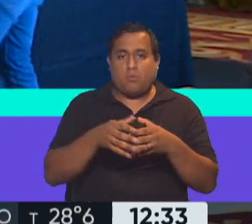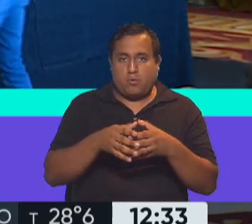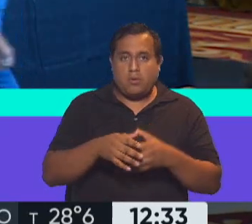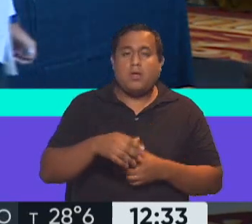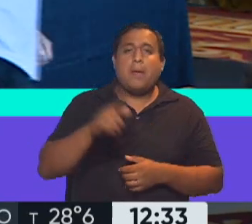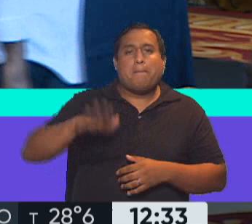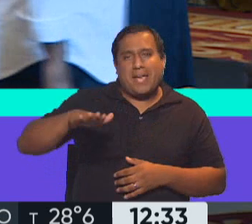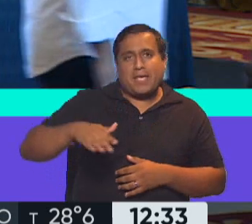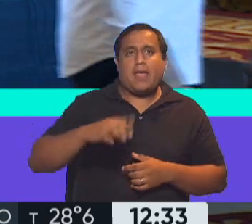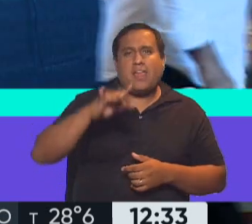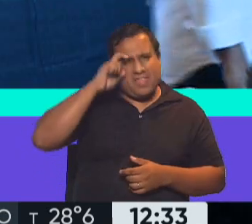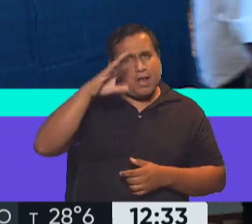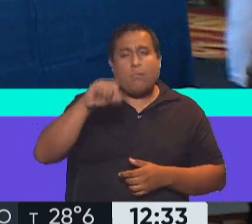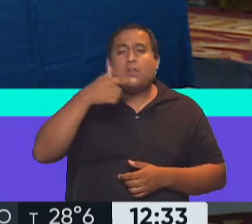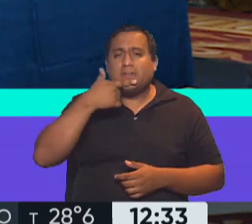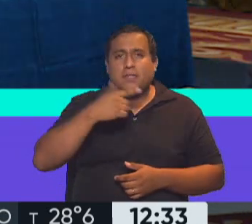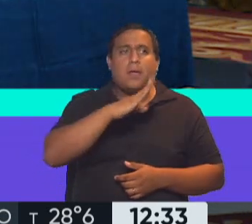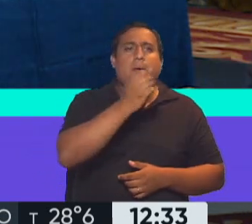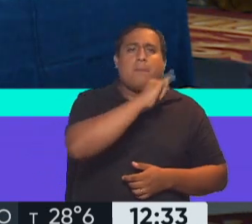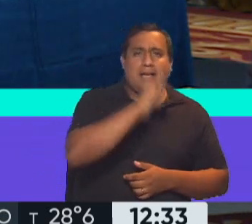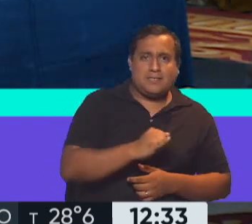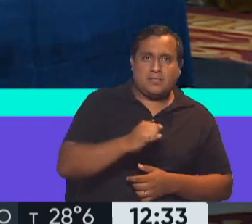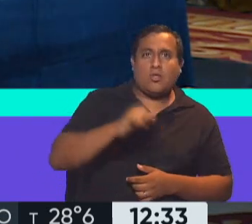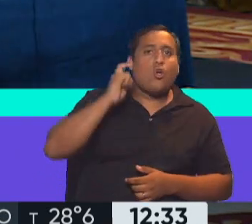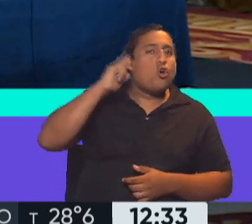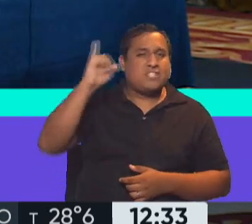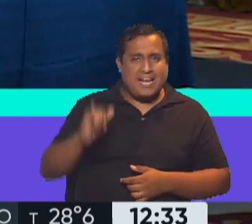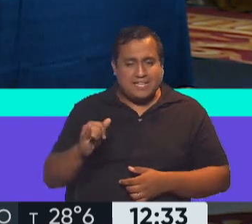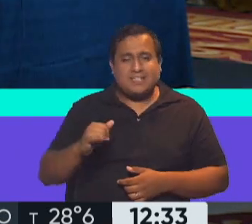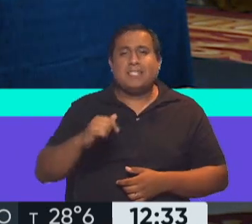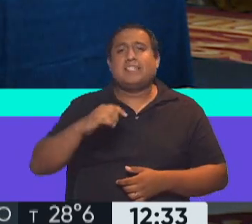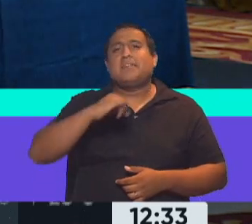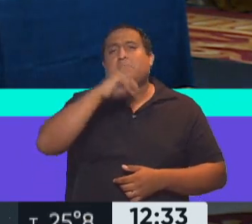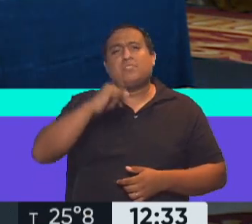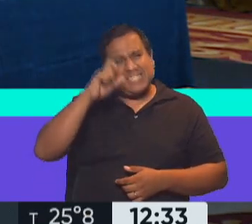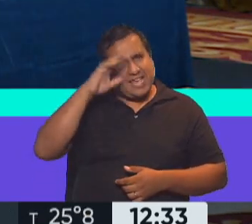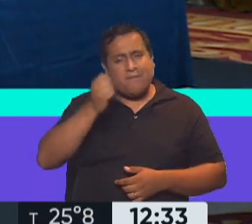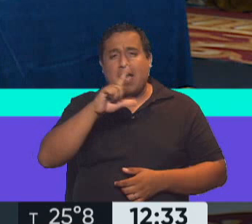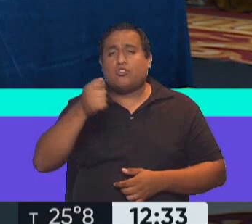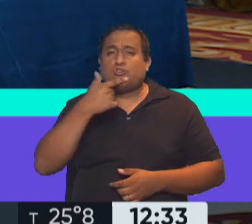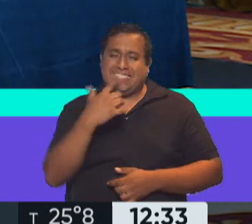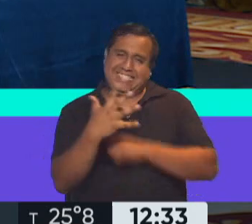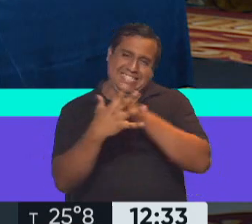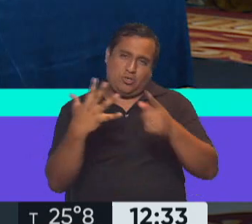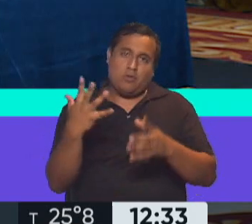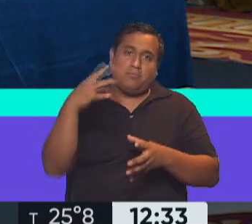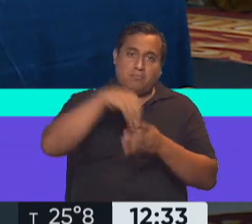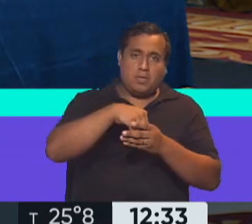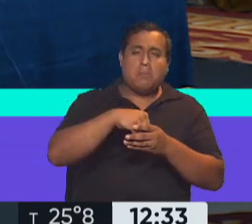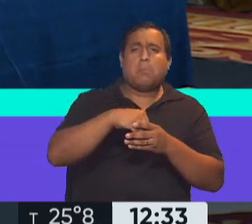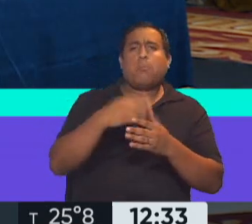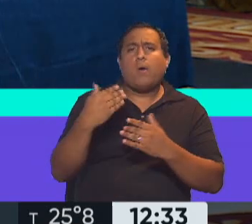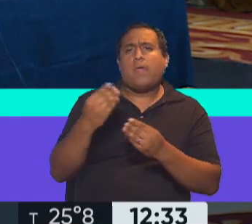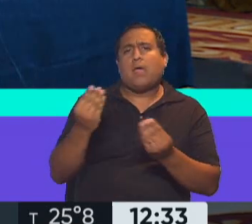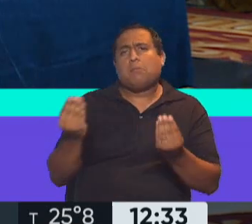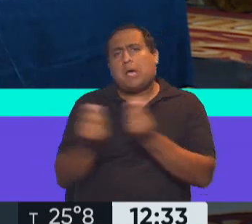Peque Schwarman, Fede Elboni, Sebastián Báez, Machi González y Horacio Ceballos, esos son los primeros 5 de la lista. Se pueden hacer 3 cambios hasta